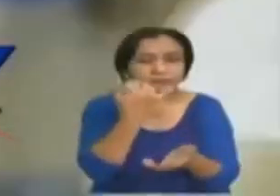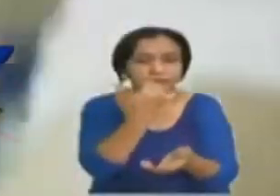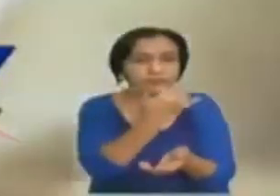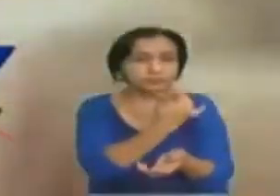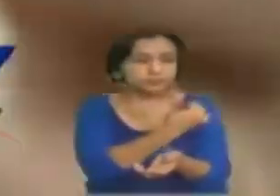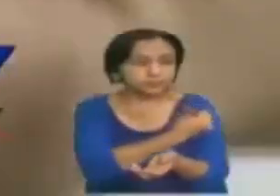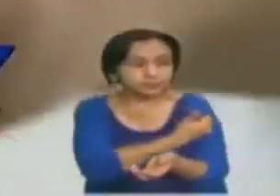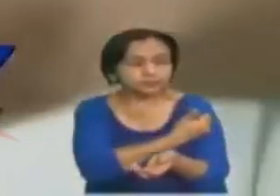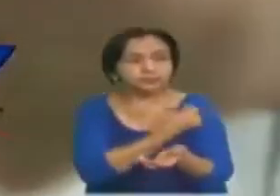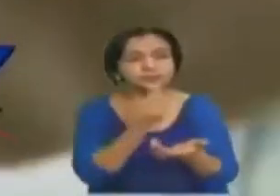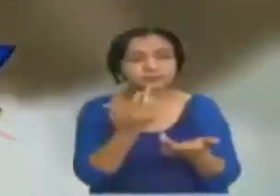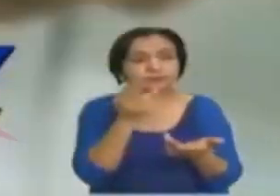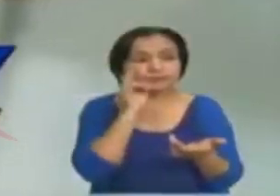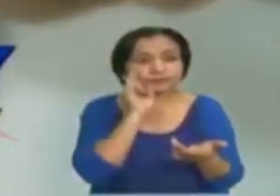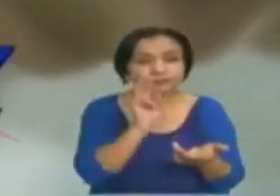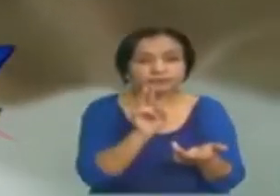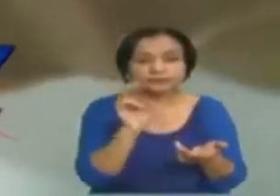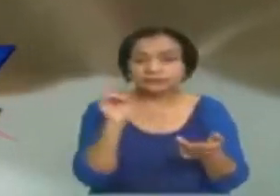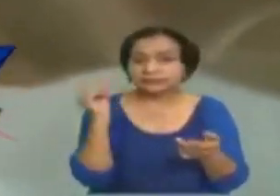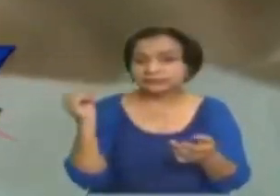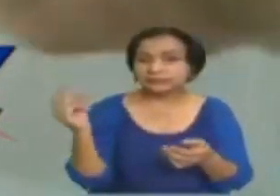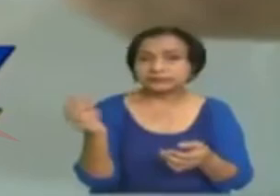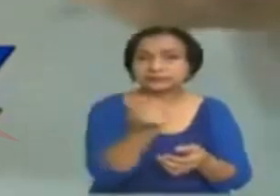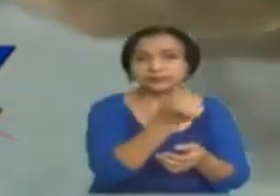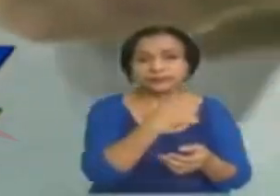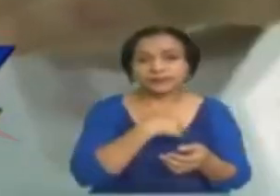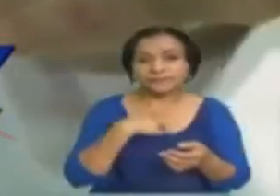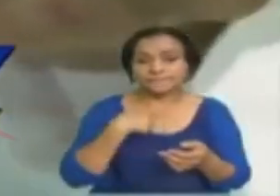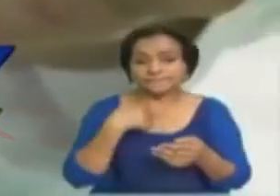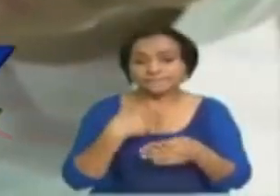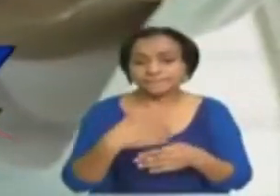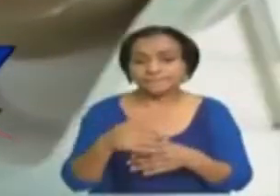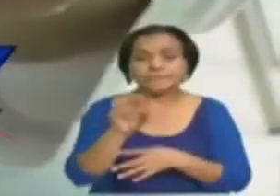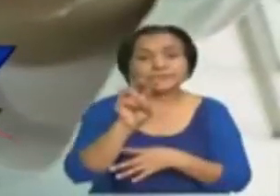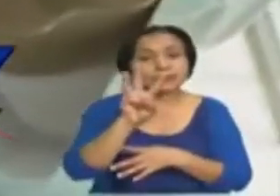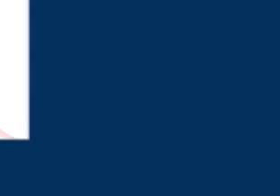a las 8 a las 9 de la mañana, Alemán a las 9, a las 8 en el